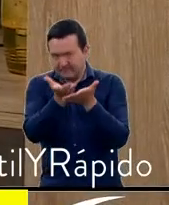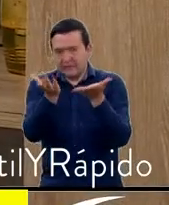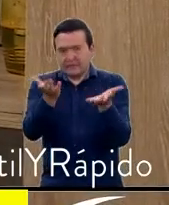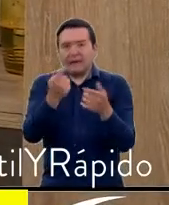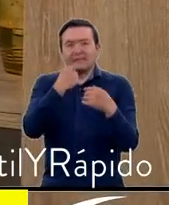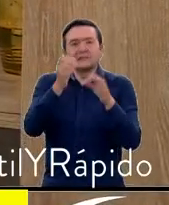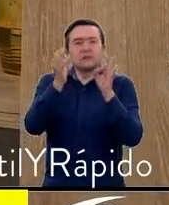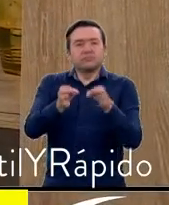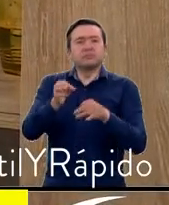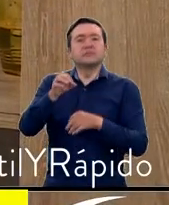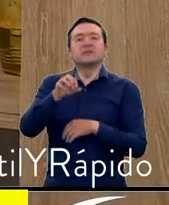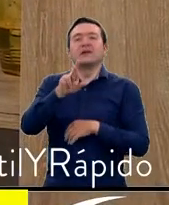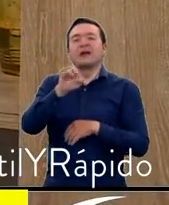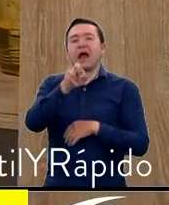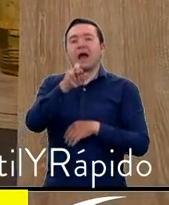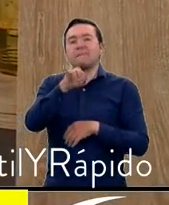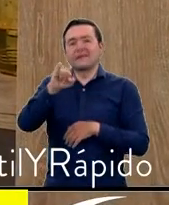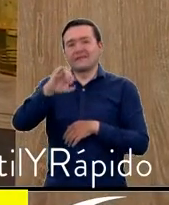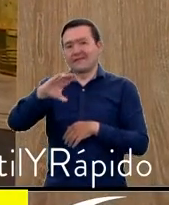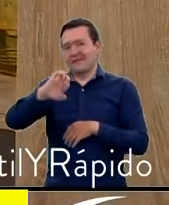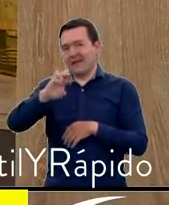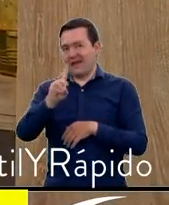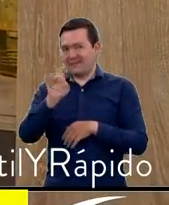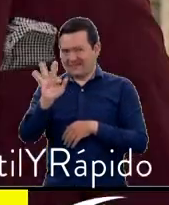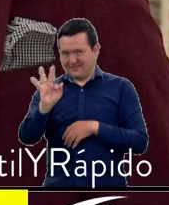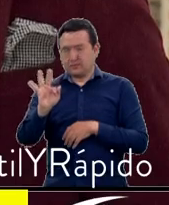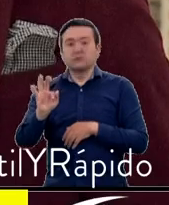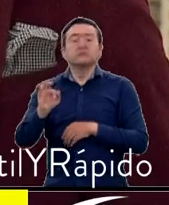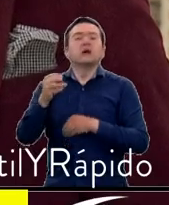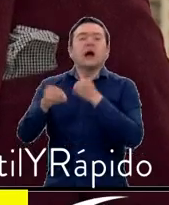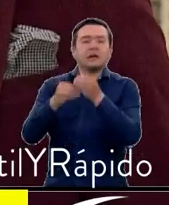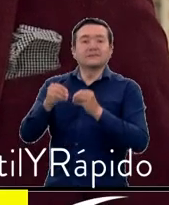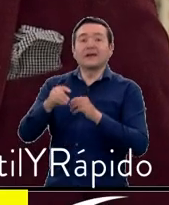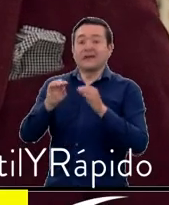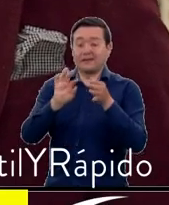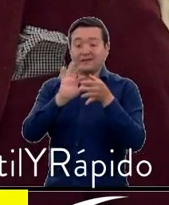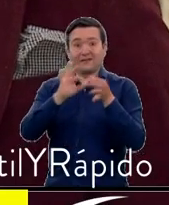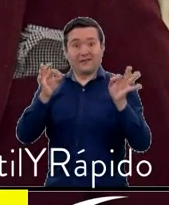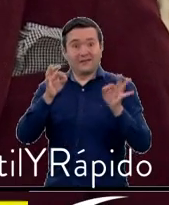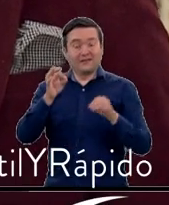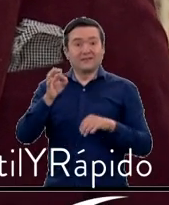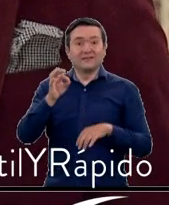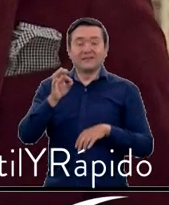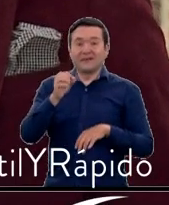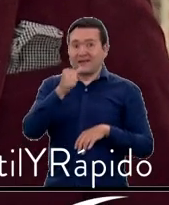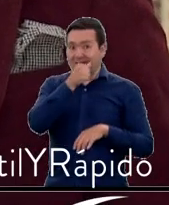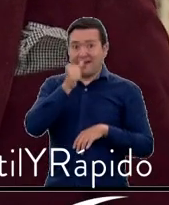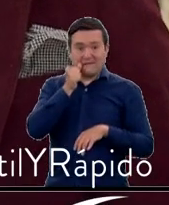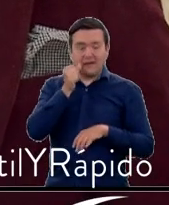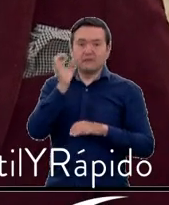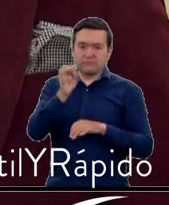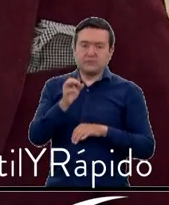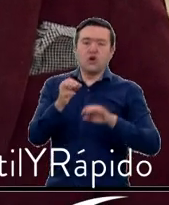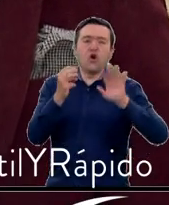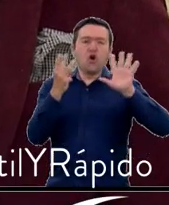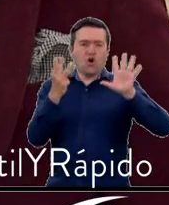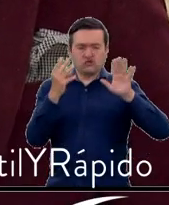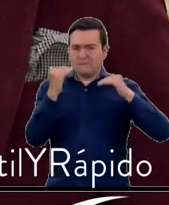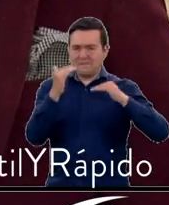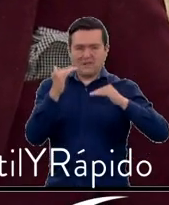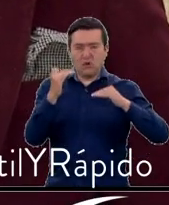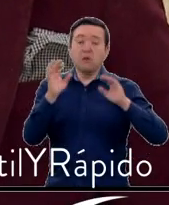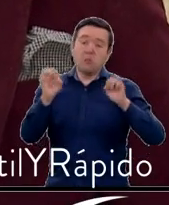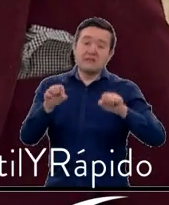plataforma RappiCredit. Utilice contraseñas de mínimo 8 caracteres que ojalá combinen letras, números y